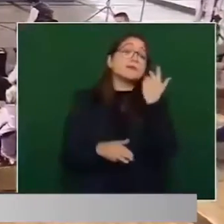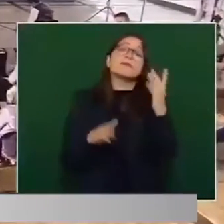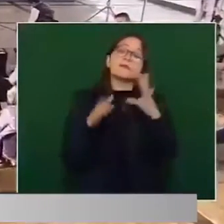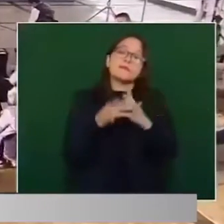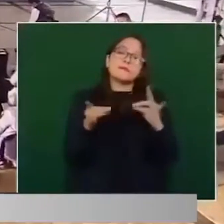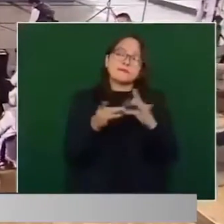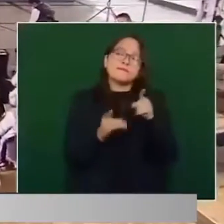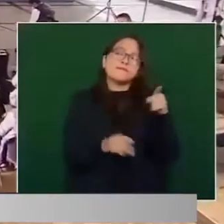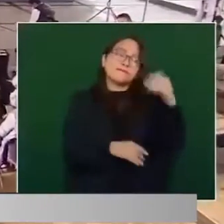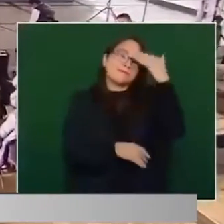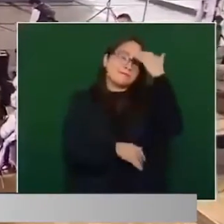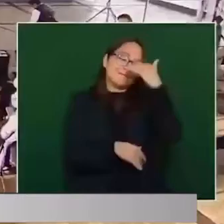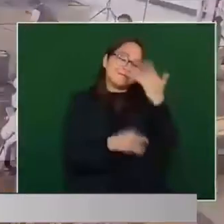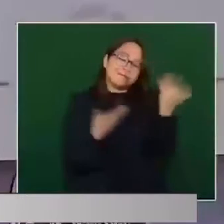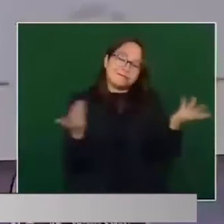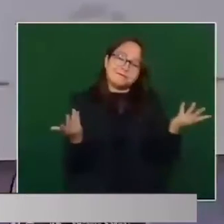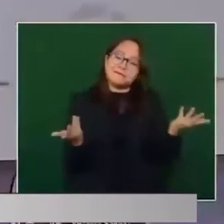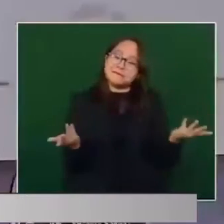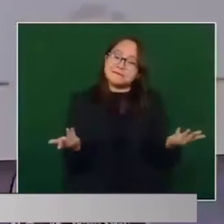lo sabe.